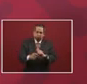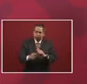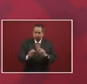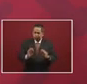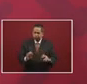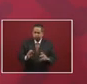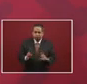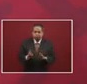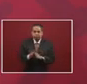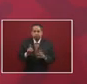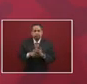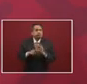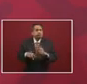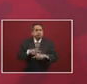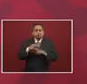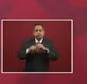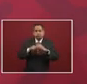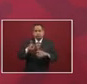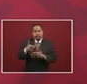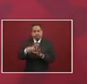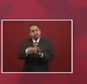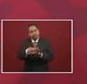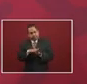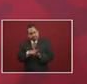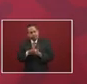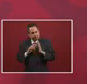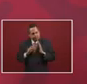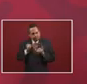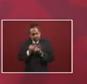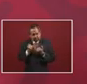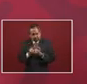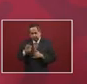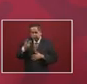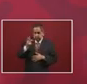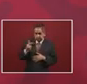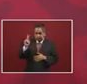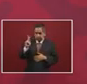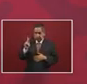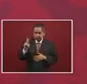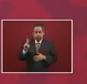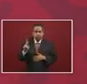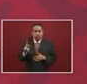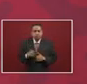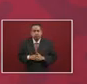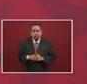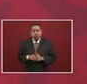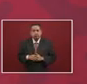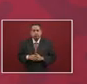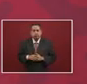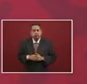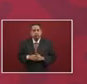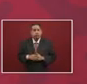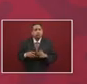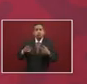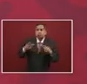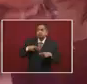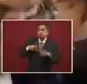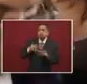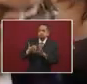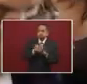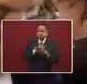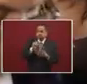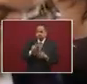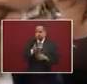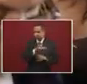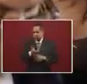públicos para que también haya austeridad, pero también de gente que ganaba poco, son